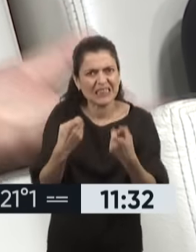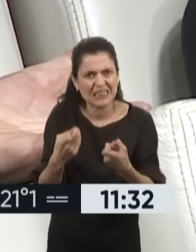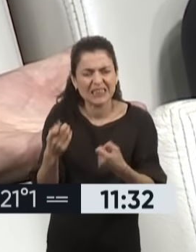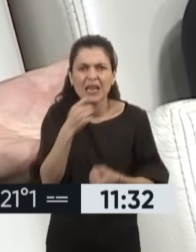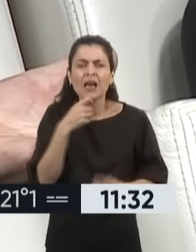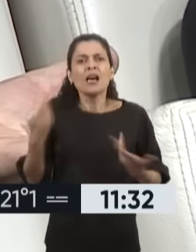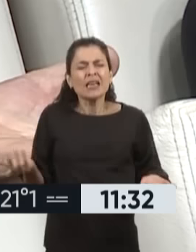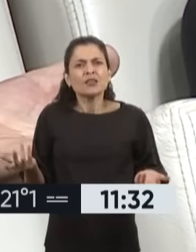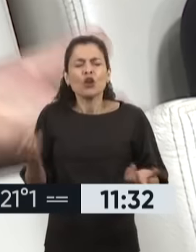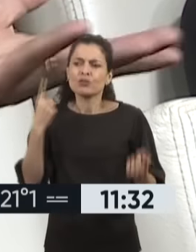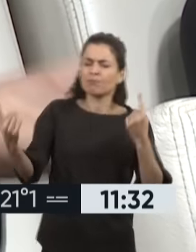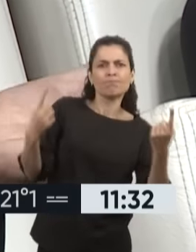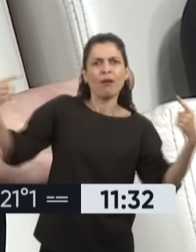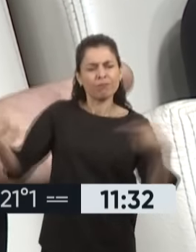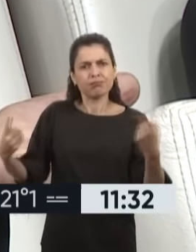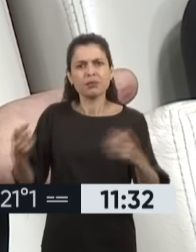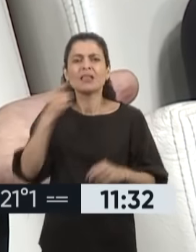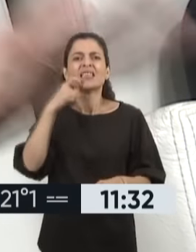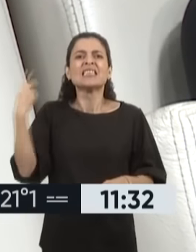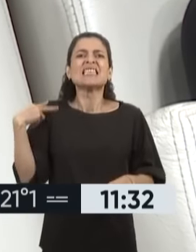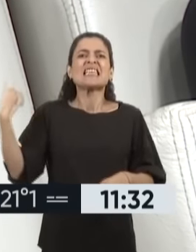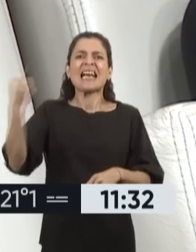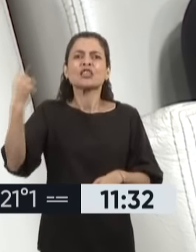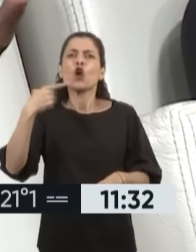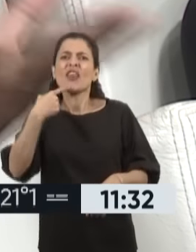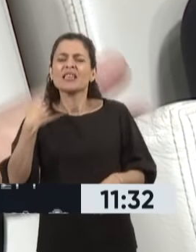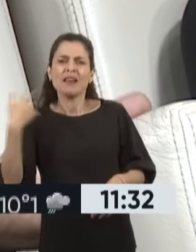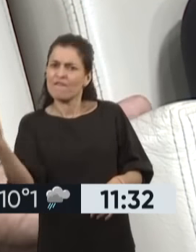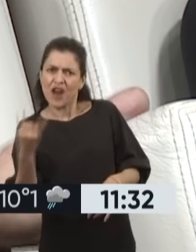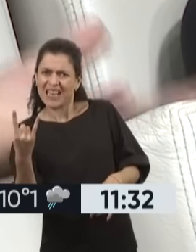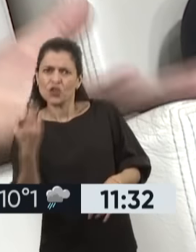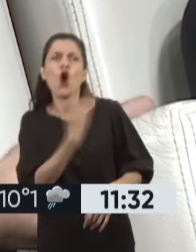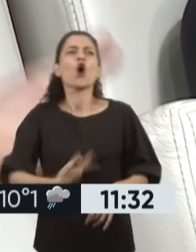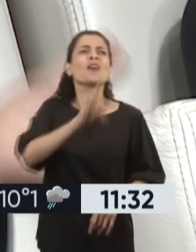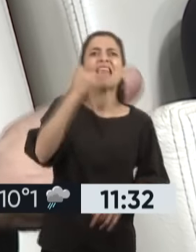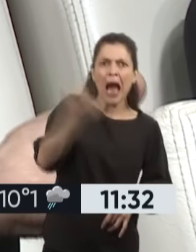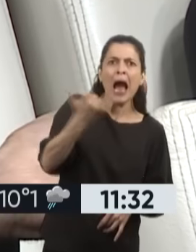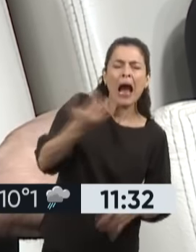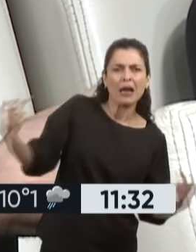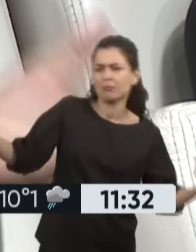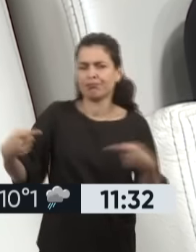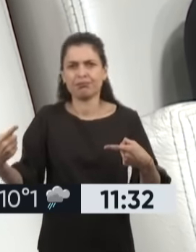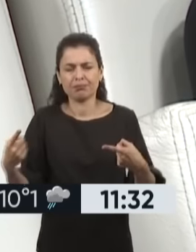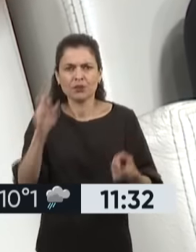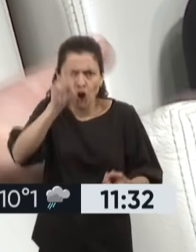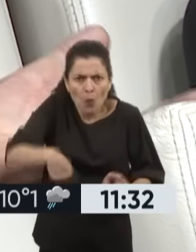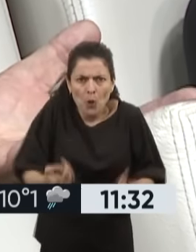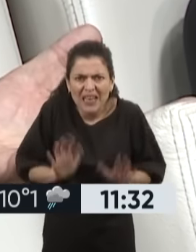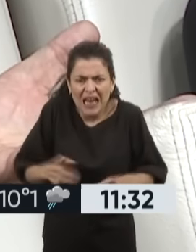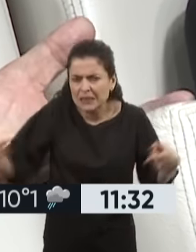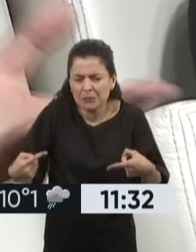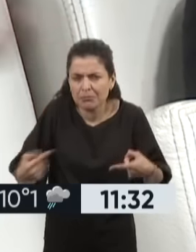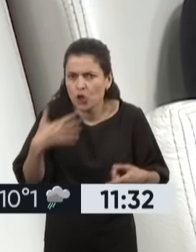en cuenta las declaraciones de los rectores dijiste que había acuerdo cuando no ellos lo desmintieron eh o o cuál es la razón y la otra Hay